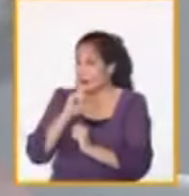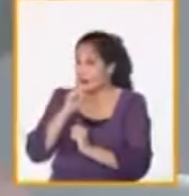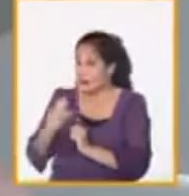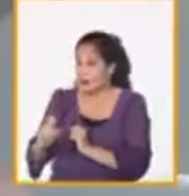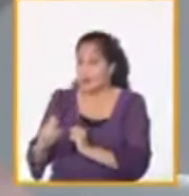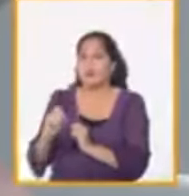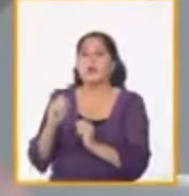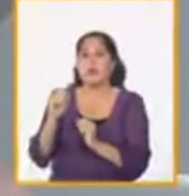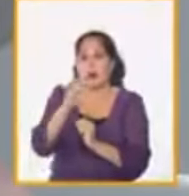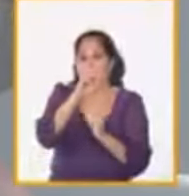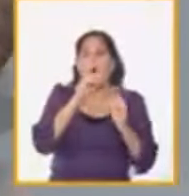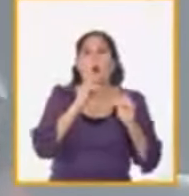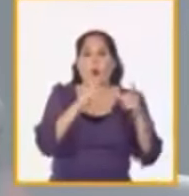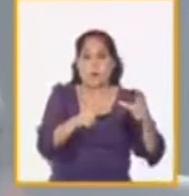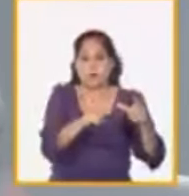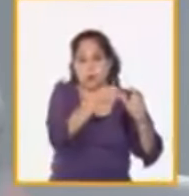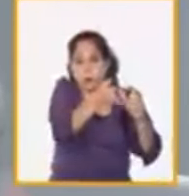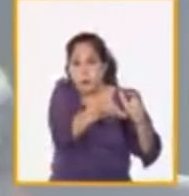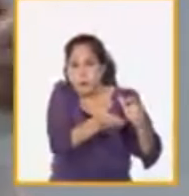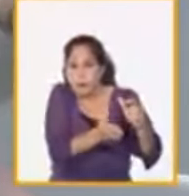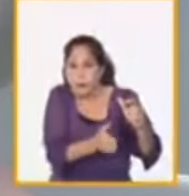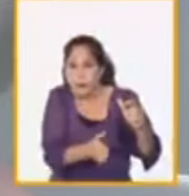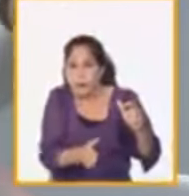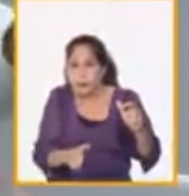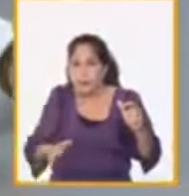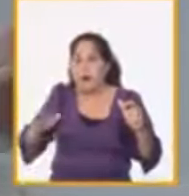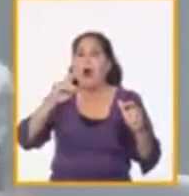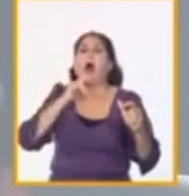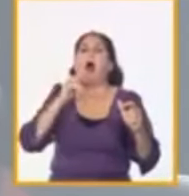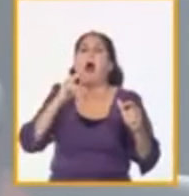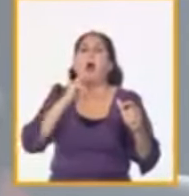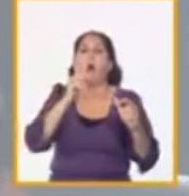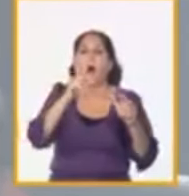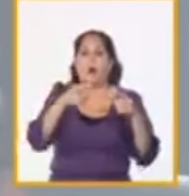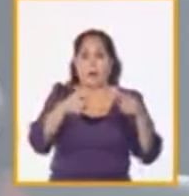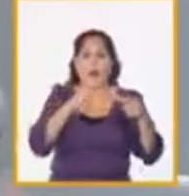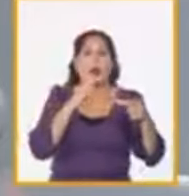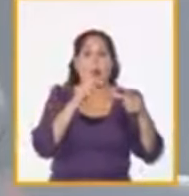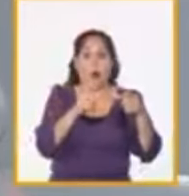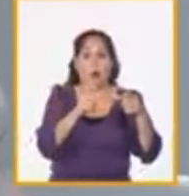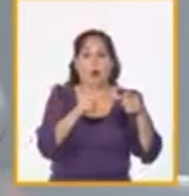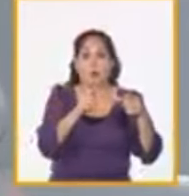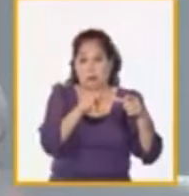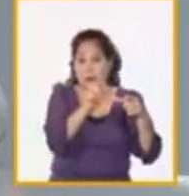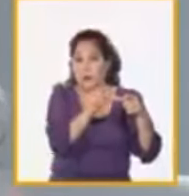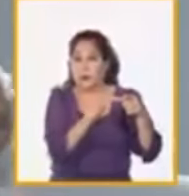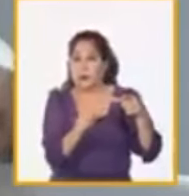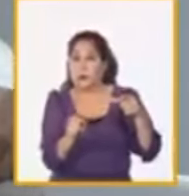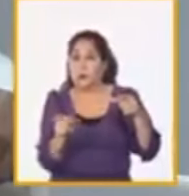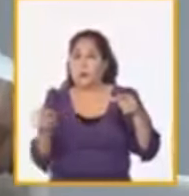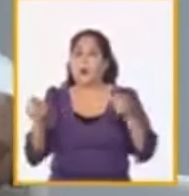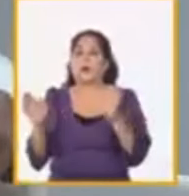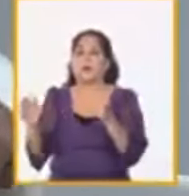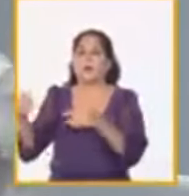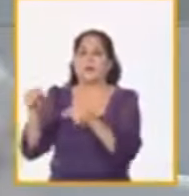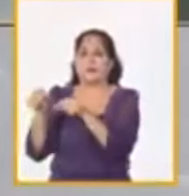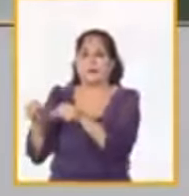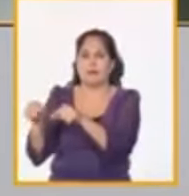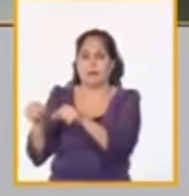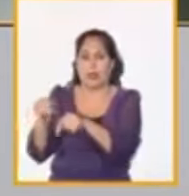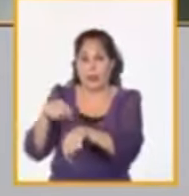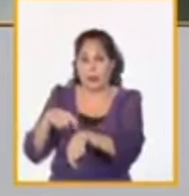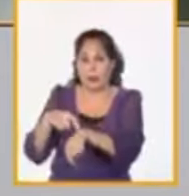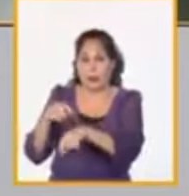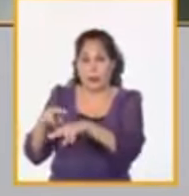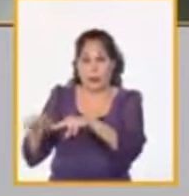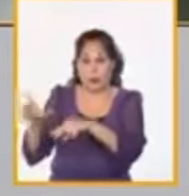hicimos esa balsa, que la alargamos, para cuando bajen los niveles poder trabajar con esa balsa. En estos momentos, Holguín, bueno, se ve